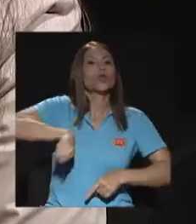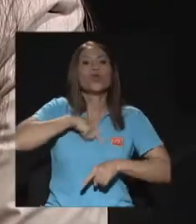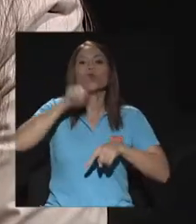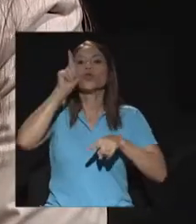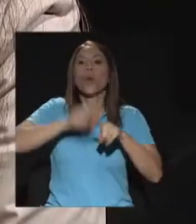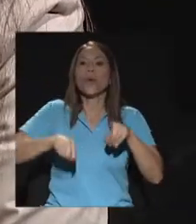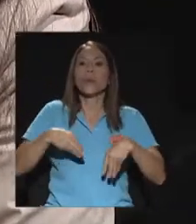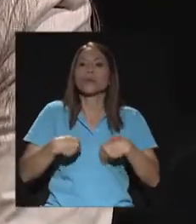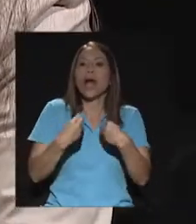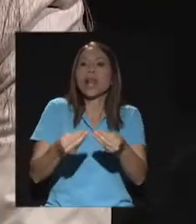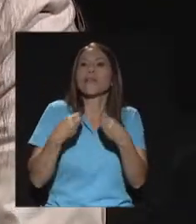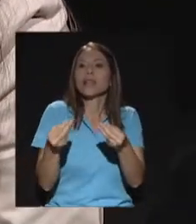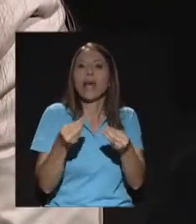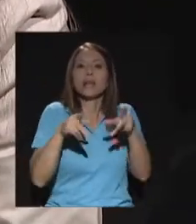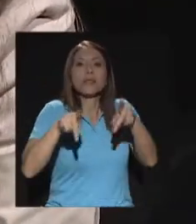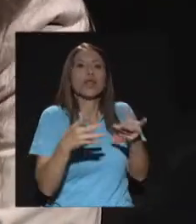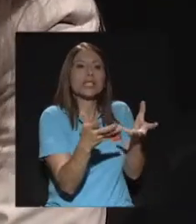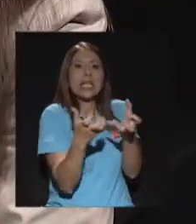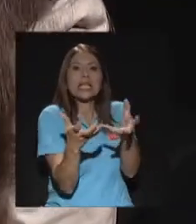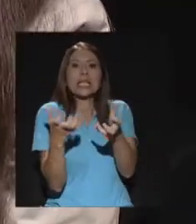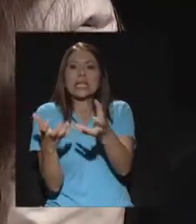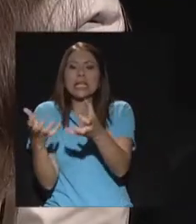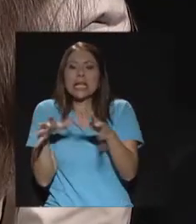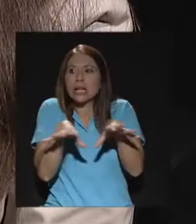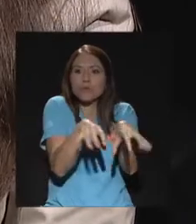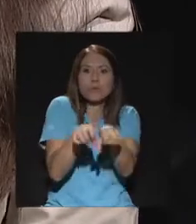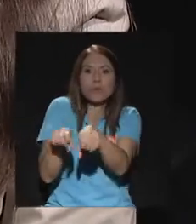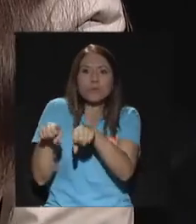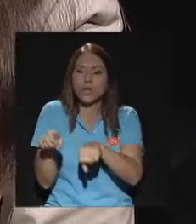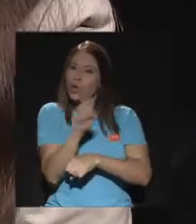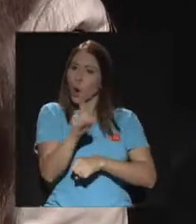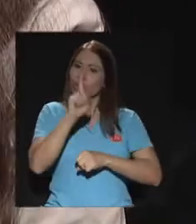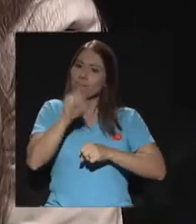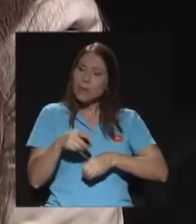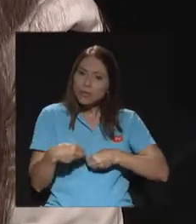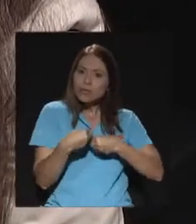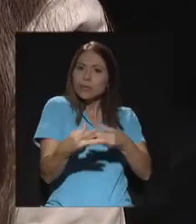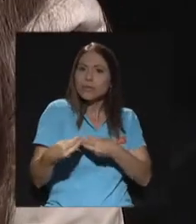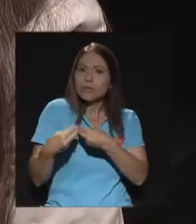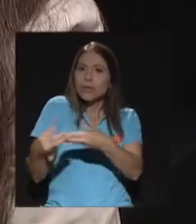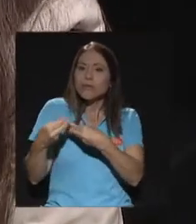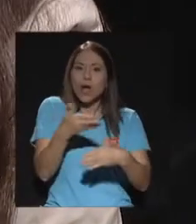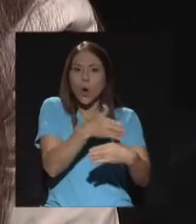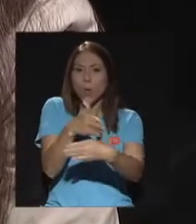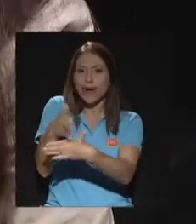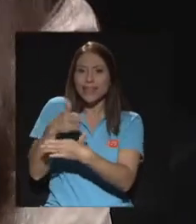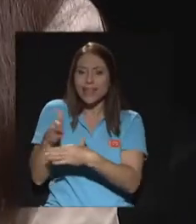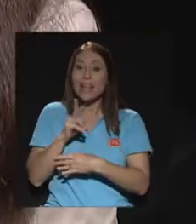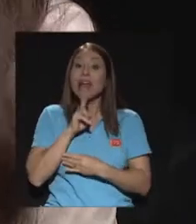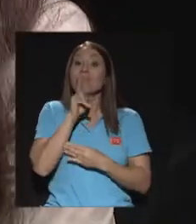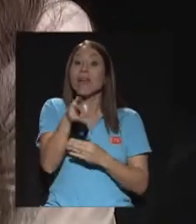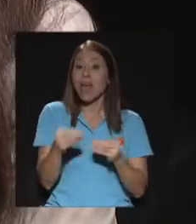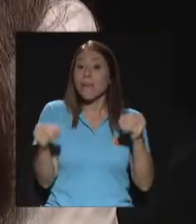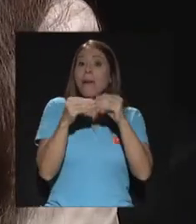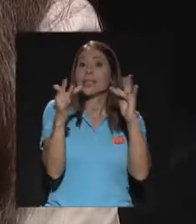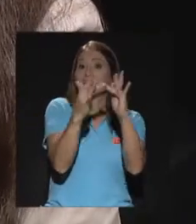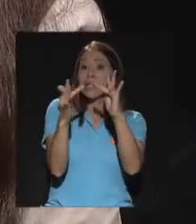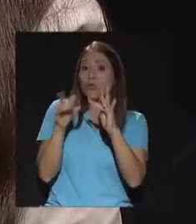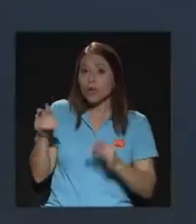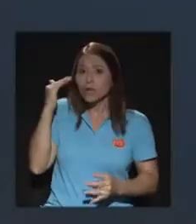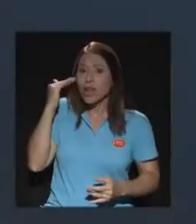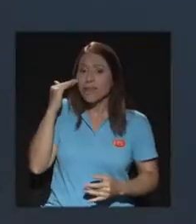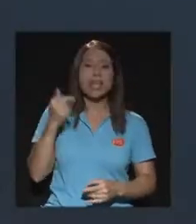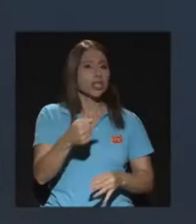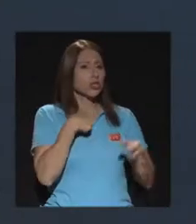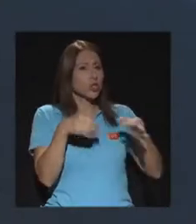O sea, tenemos que pluralizar y tenemos que compartir, don Antonio. La realidad es que se van a generar más espacios y usted lo sabe. Yo le voy a dar